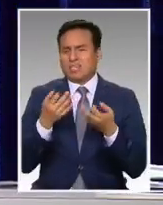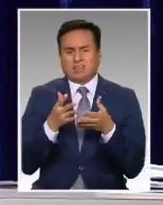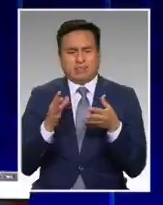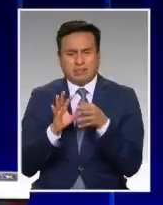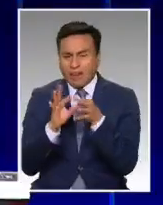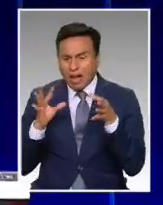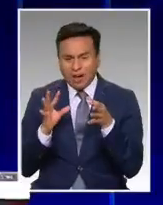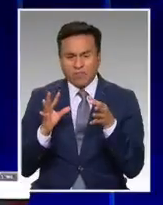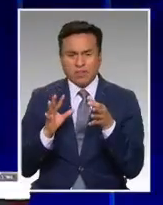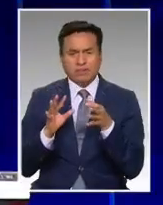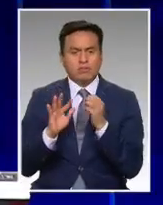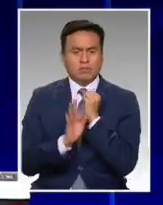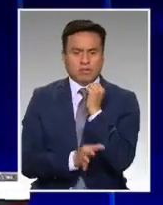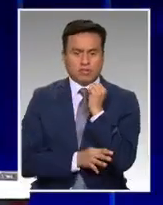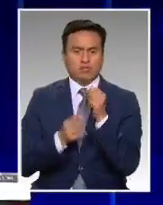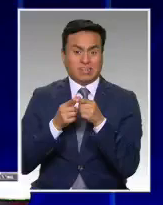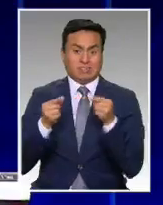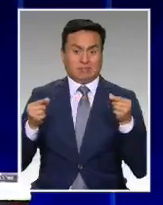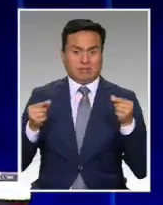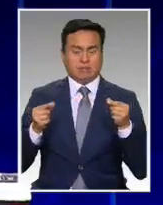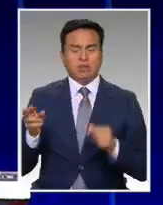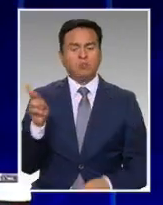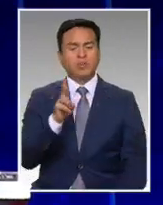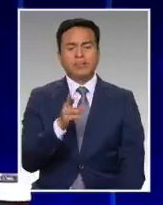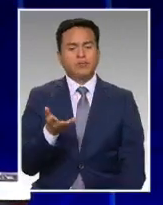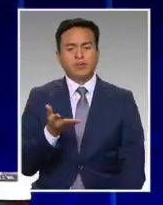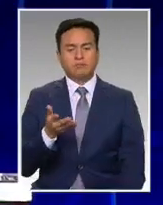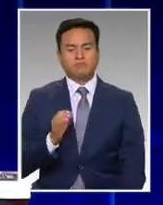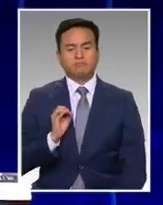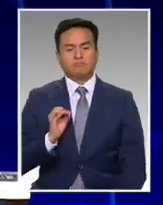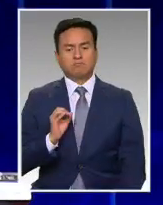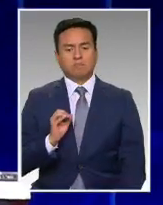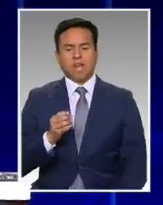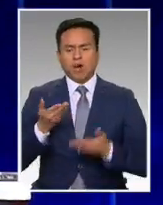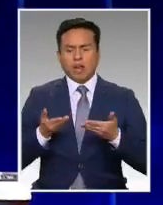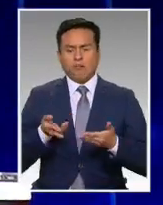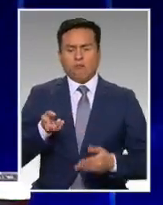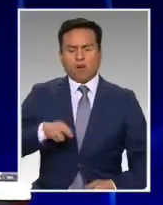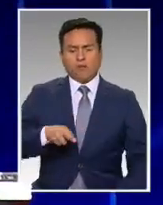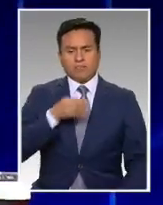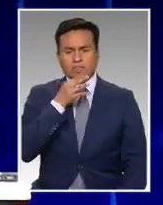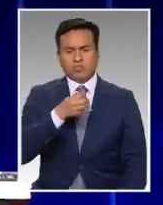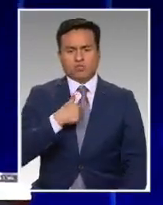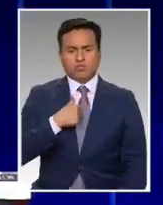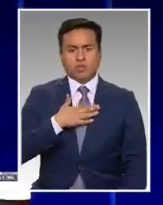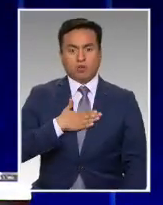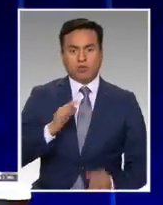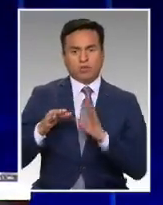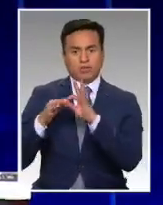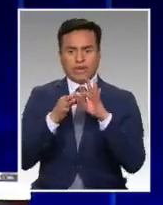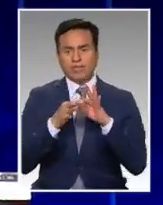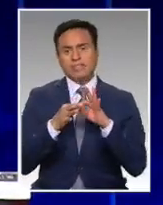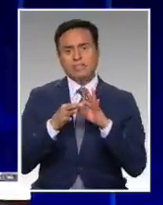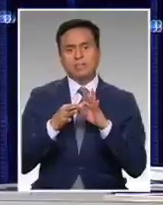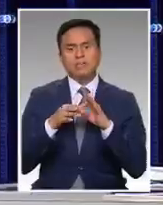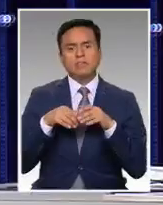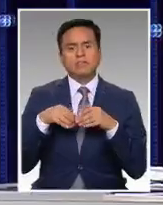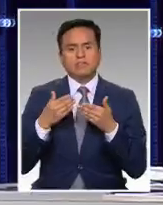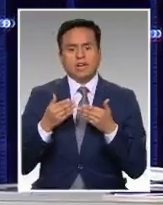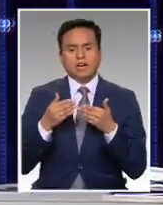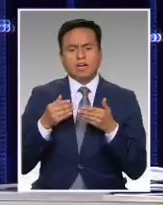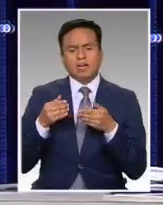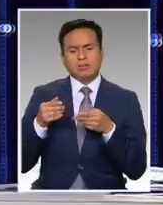grave dijo el fiscal nacional su respuesta fue cero ahora vuelvo a decir yo quiero la unidad esto está